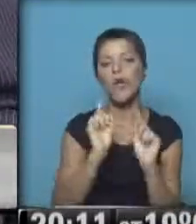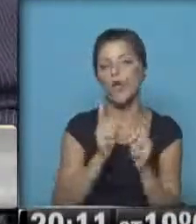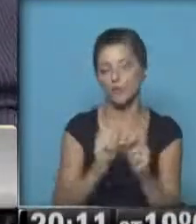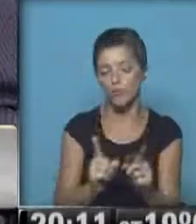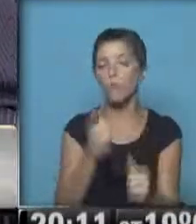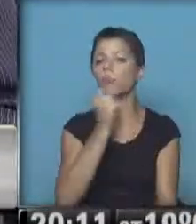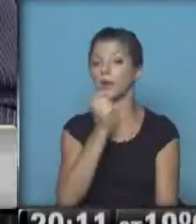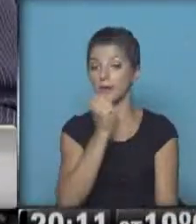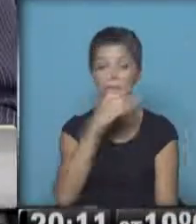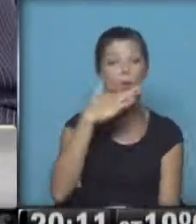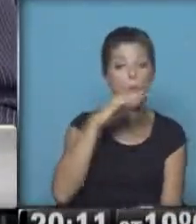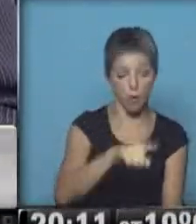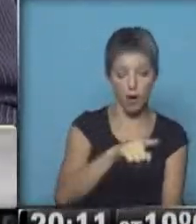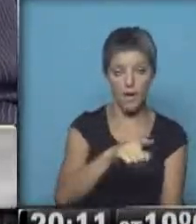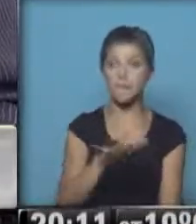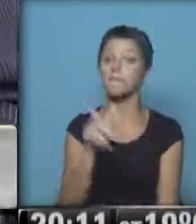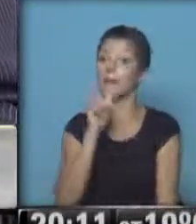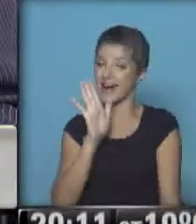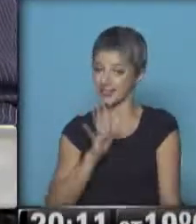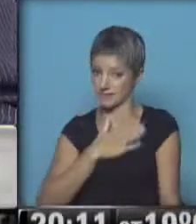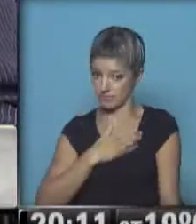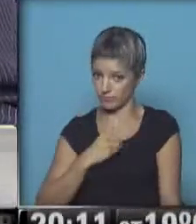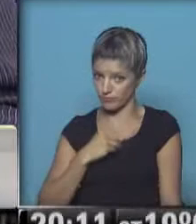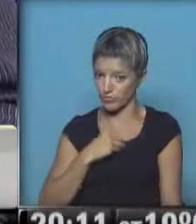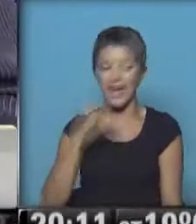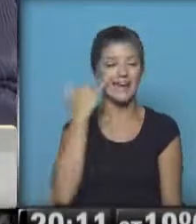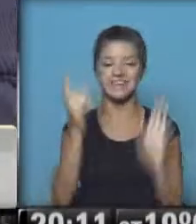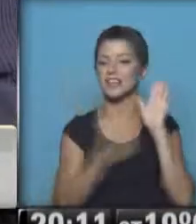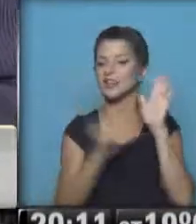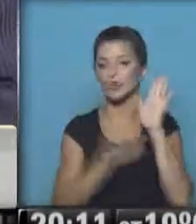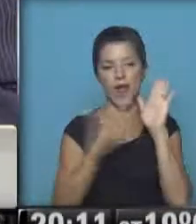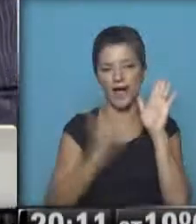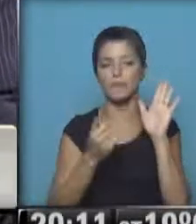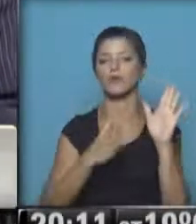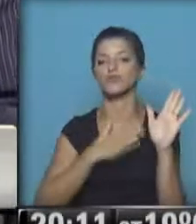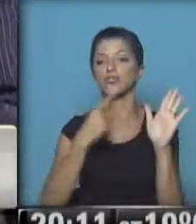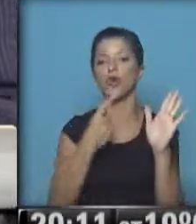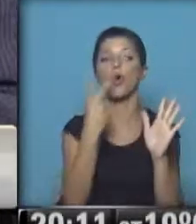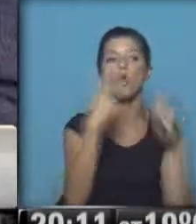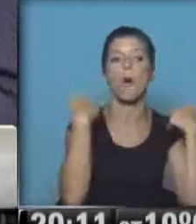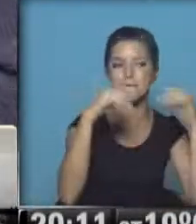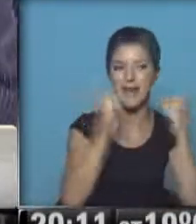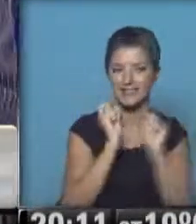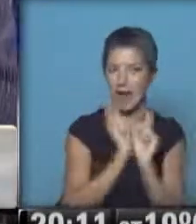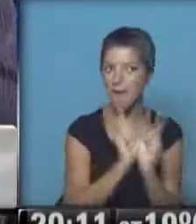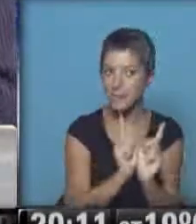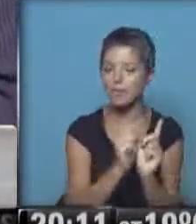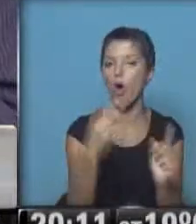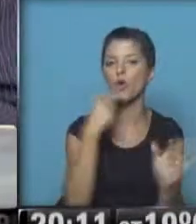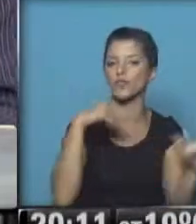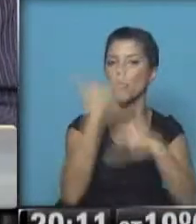caso, por ejemplo, de Boca, me da la sensación que ya está el equipo titular, porque si uno repite en dos prácticas los mismos 11,